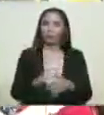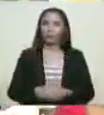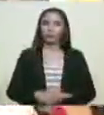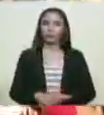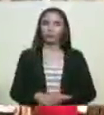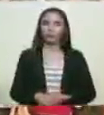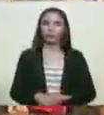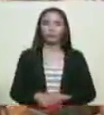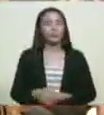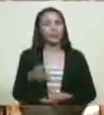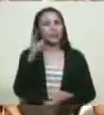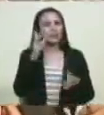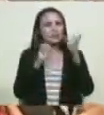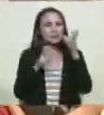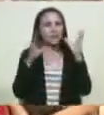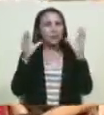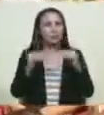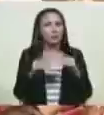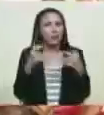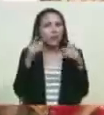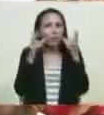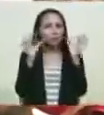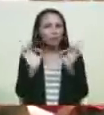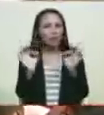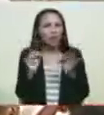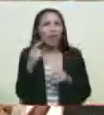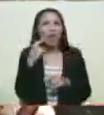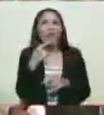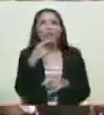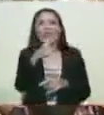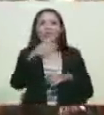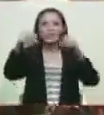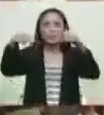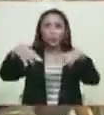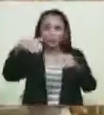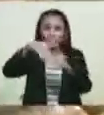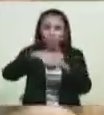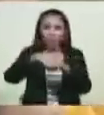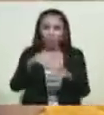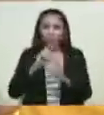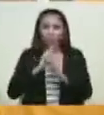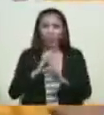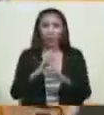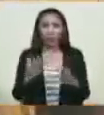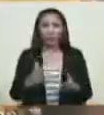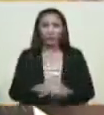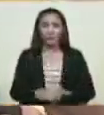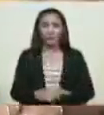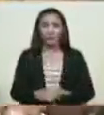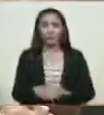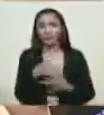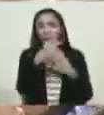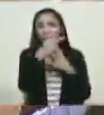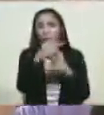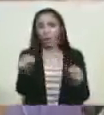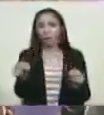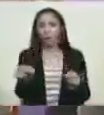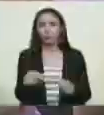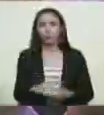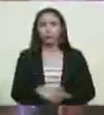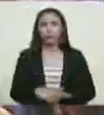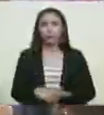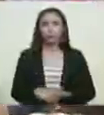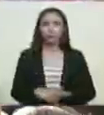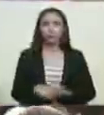No se escucha, yo no escuché nada. ¿Qué dices tú? ¿Suspendemos las elecciones? ¿Qué dices tú? ¿Suspendemos